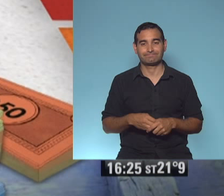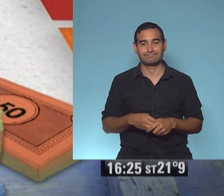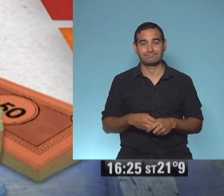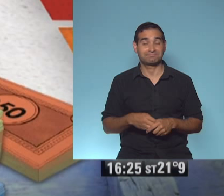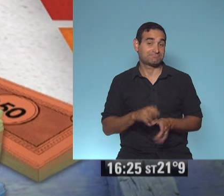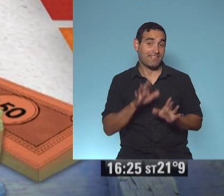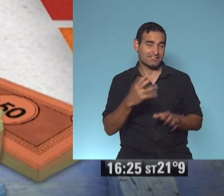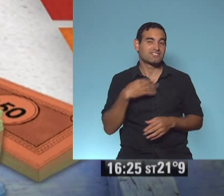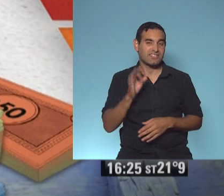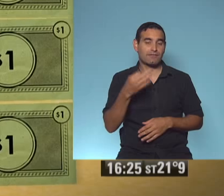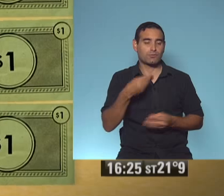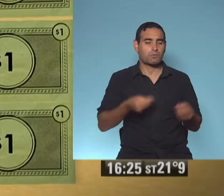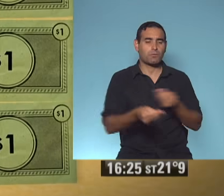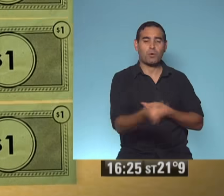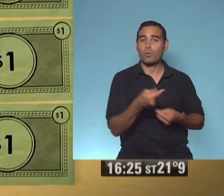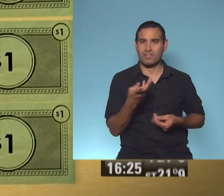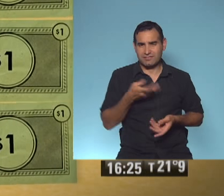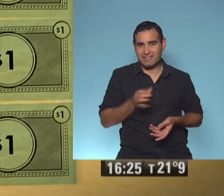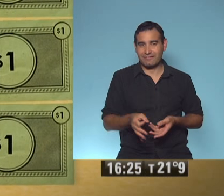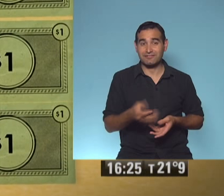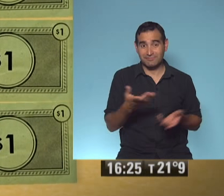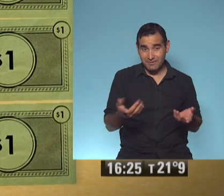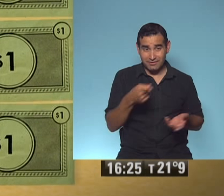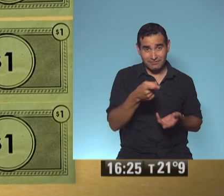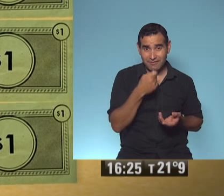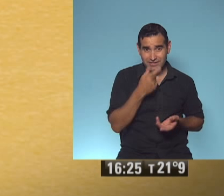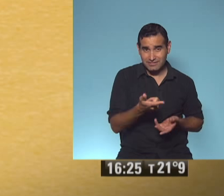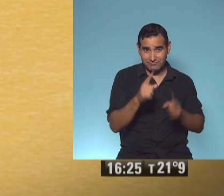Y así sé que he vuelto a darte. ¿Ves? Lo que quedó ahí.